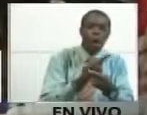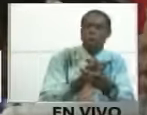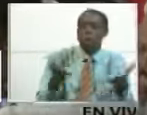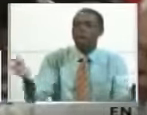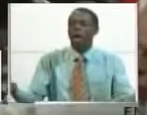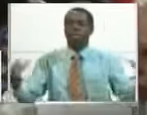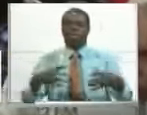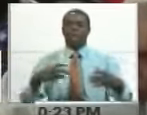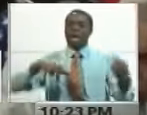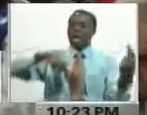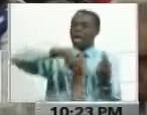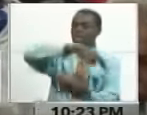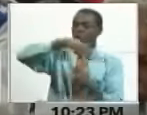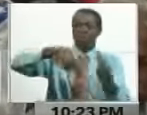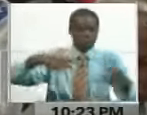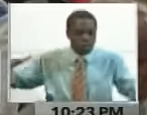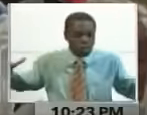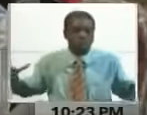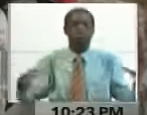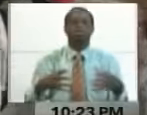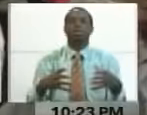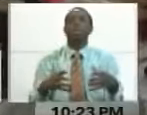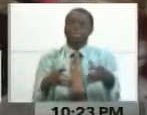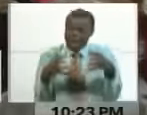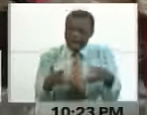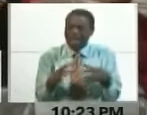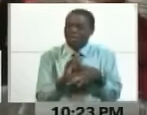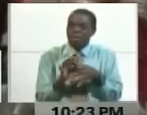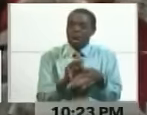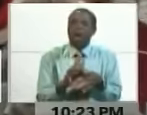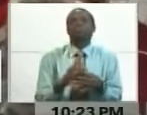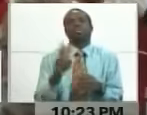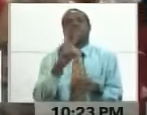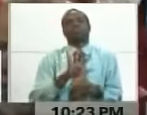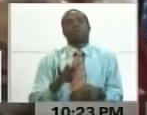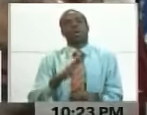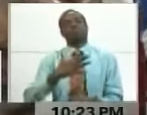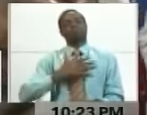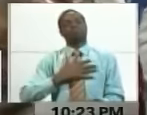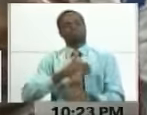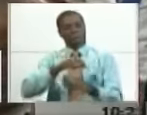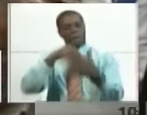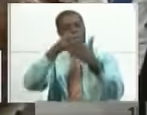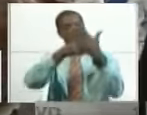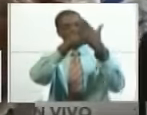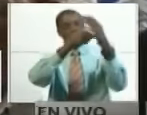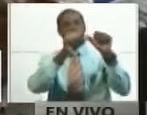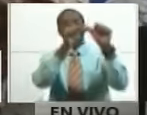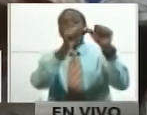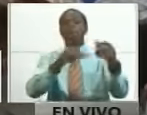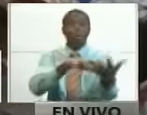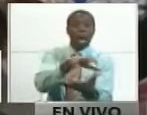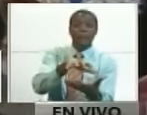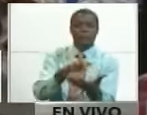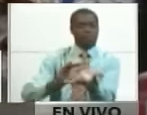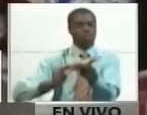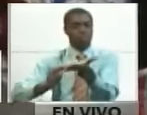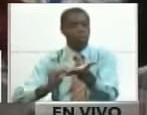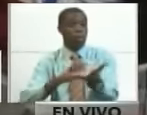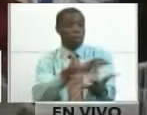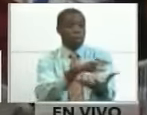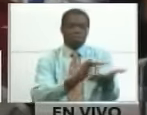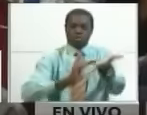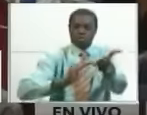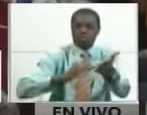revolucionaria, para defender nuestra patria y seguir resolviendo los problemas que vayan surgiendo y construyendo el